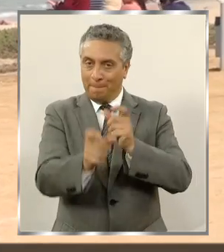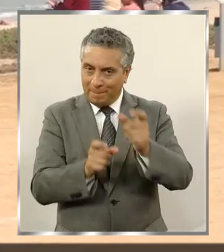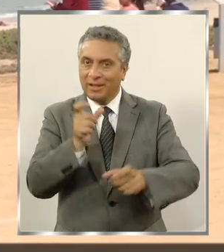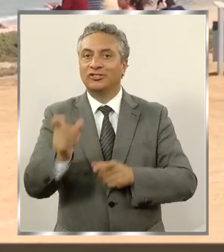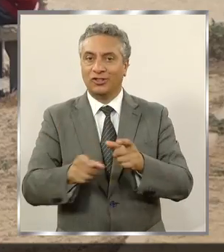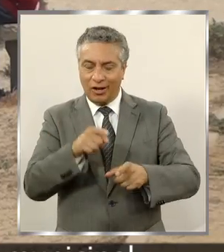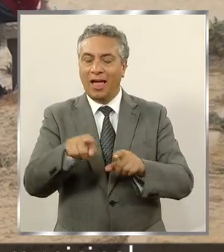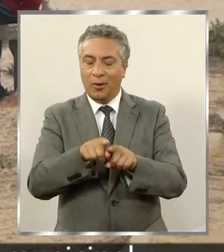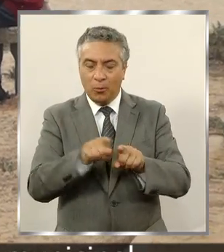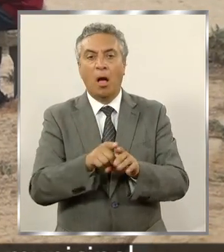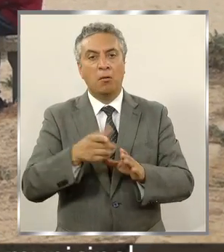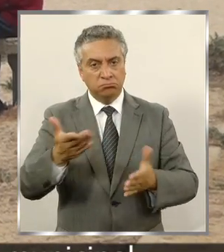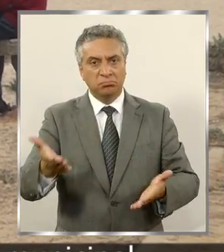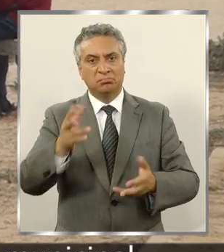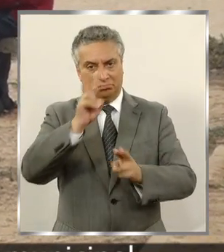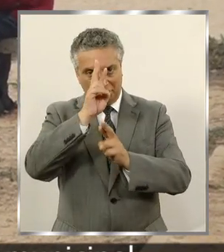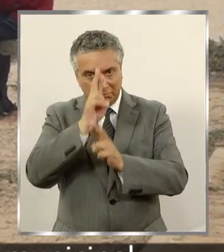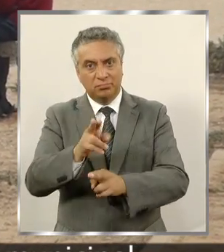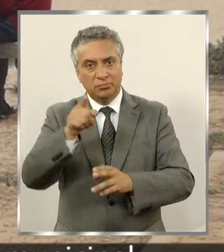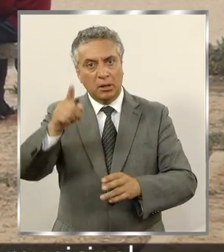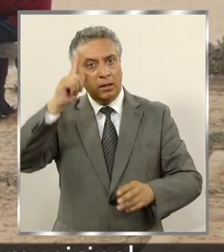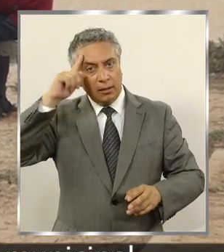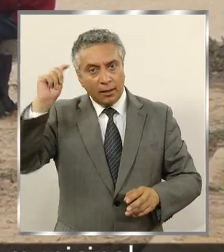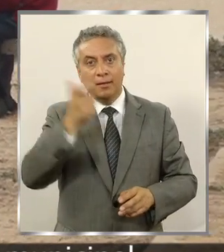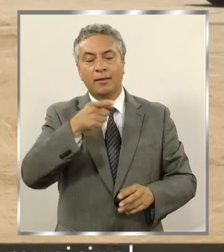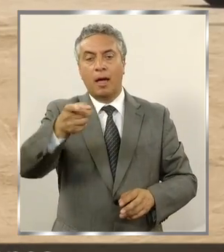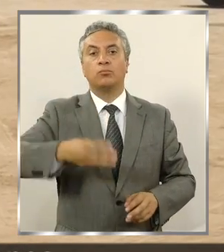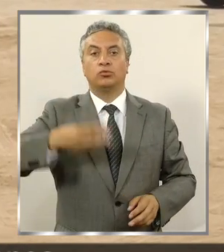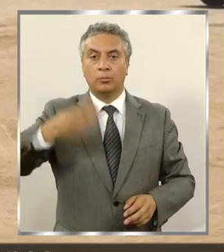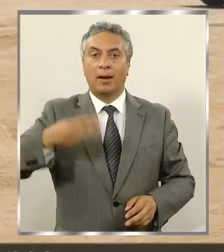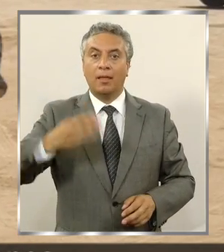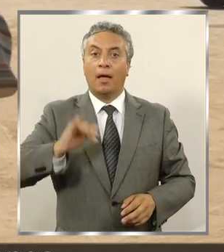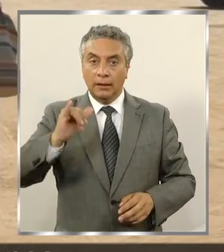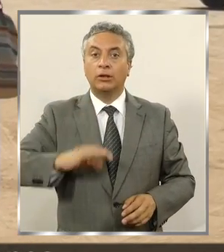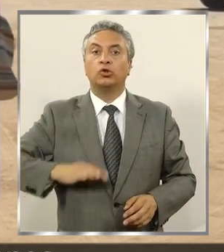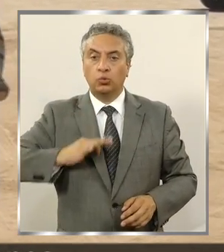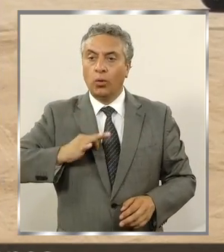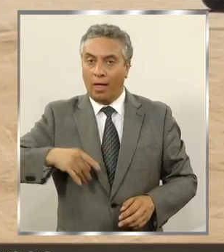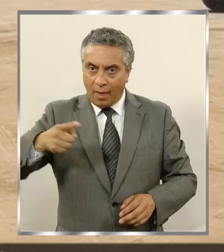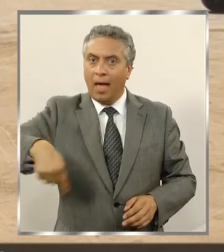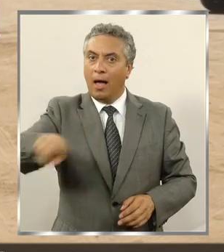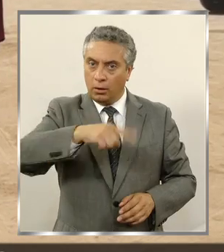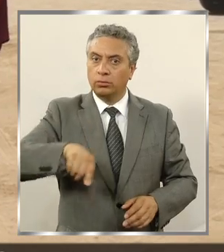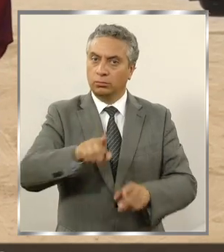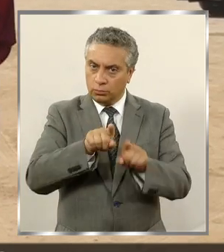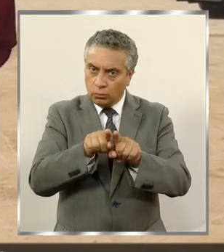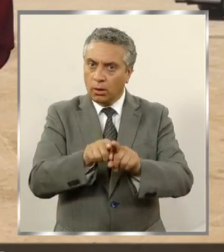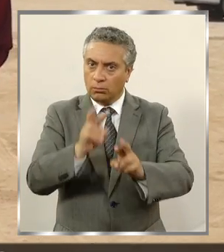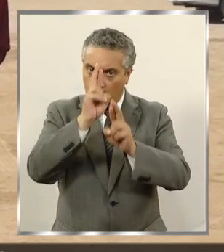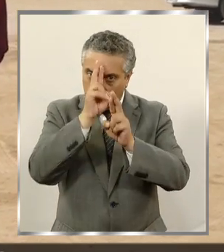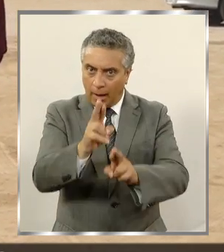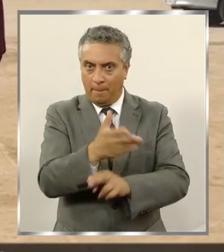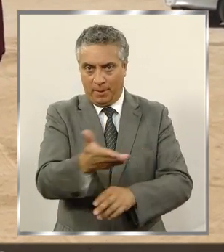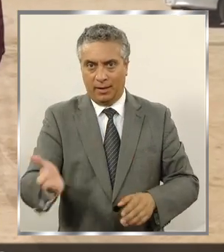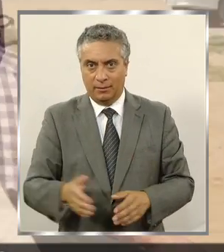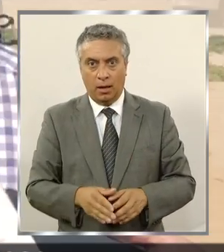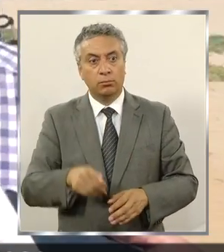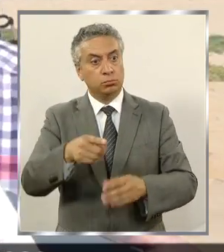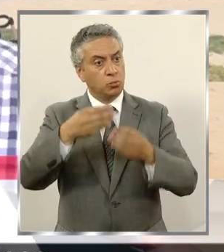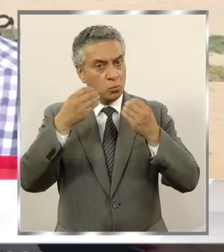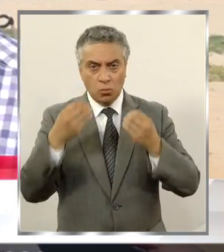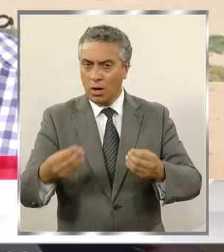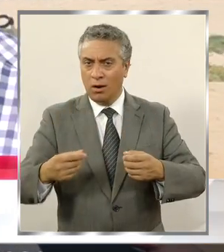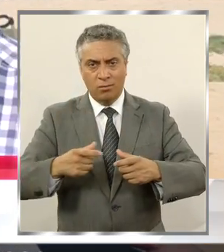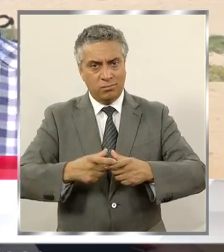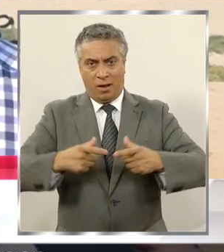propios usuarios, quienes valoraron la iniciativa municipal y llamaron a los ciudadanos a respetar esta norma. Muy